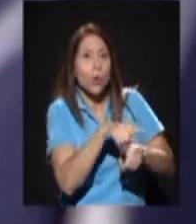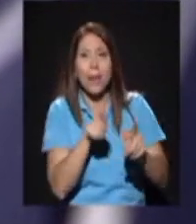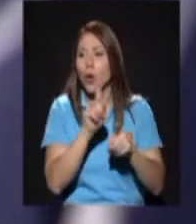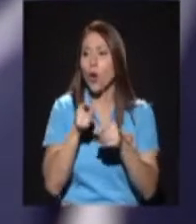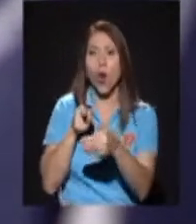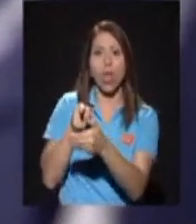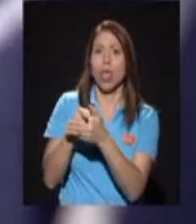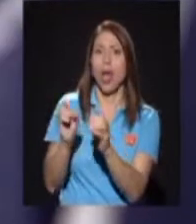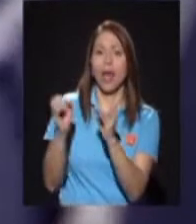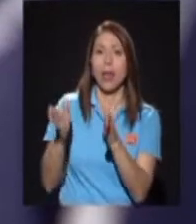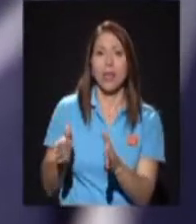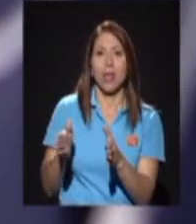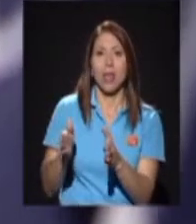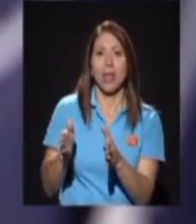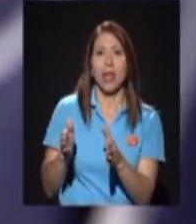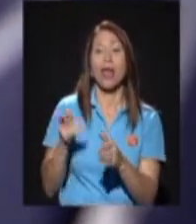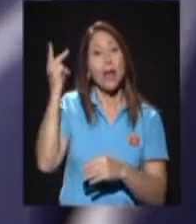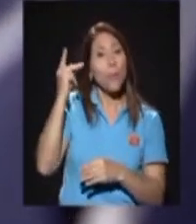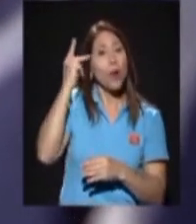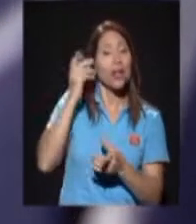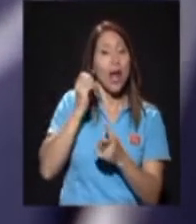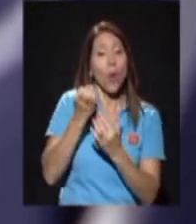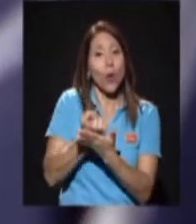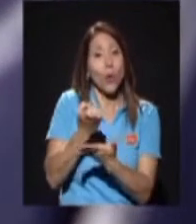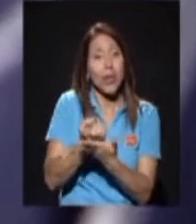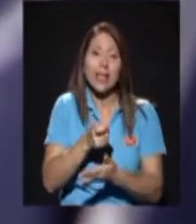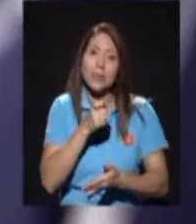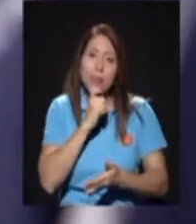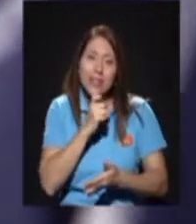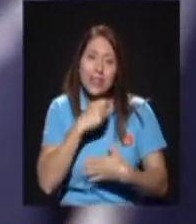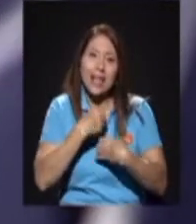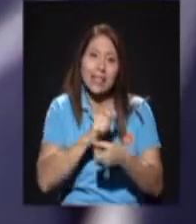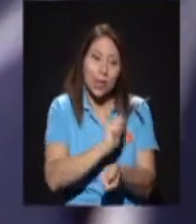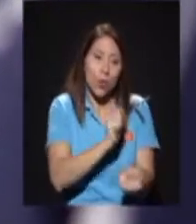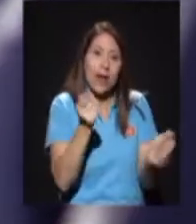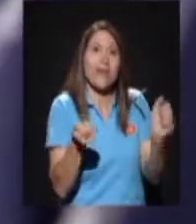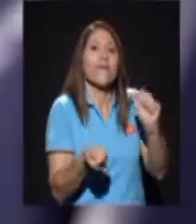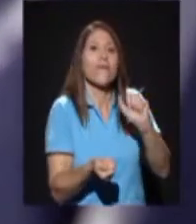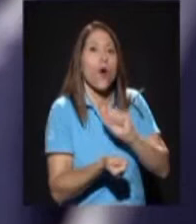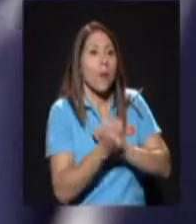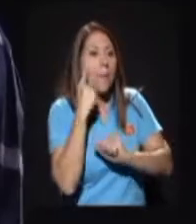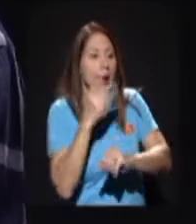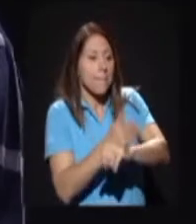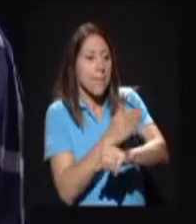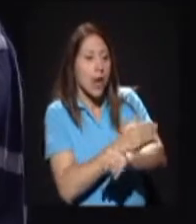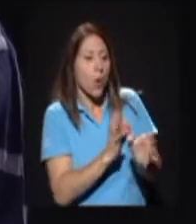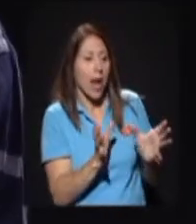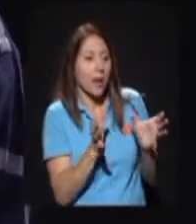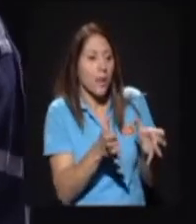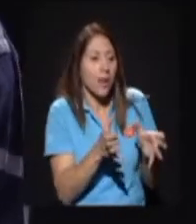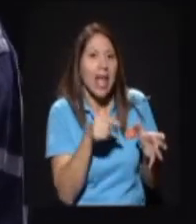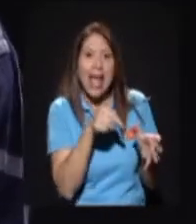Y en política y en economía es muy difícil hacer una reforma importante que mejore a unos sectores de la sociedad sin que eso tenga